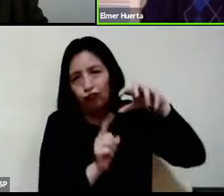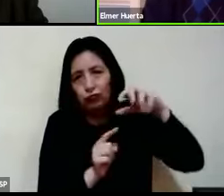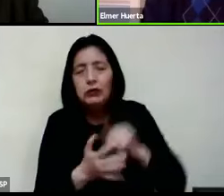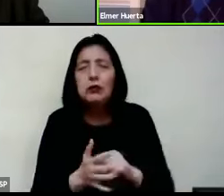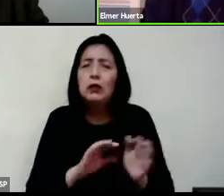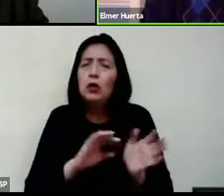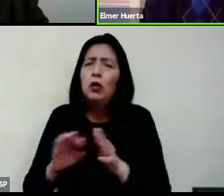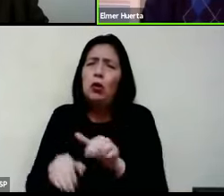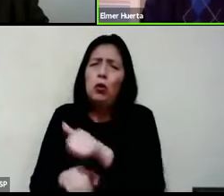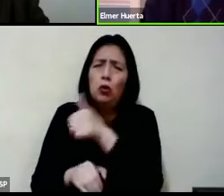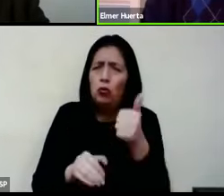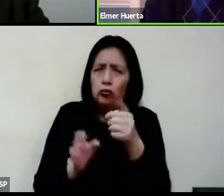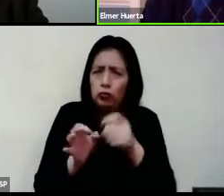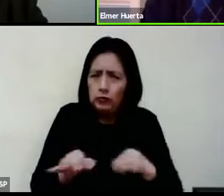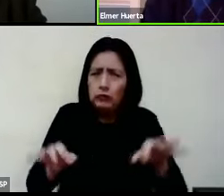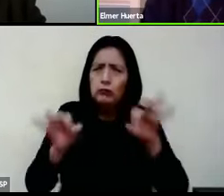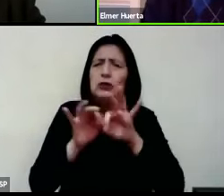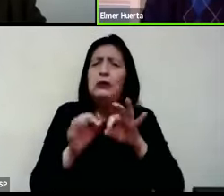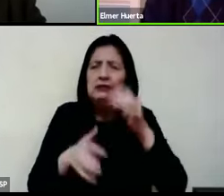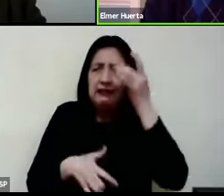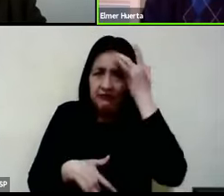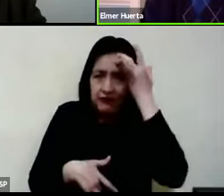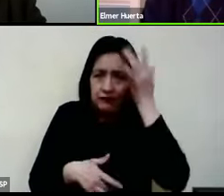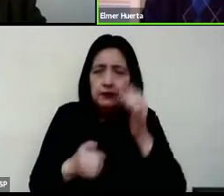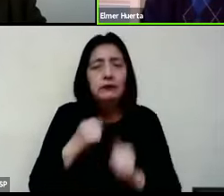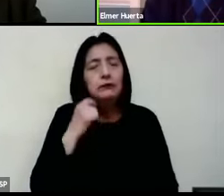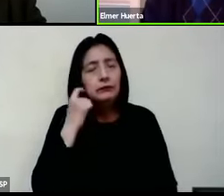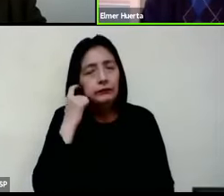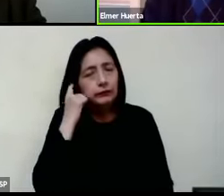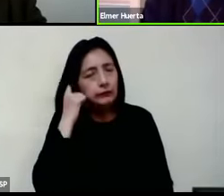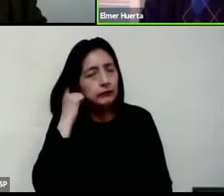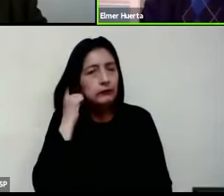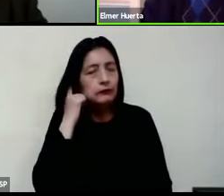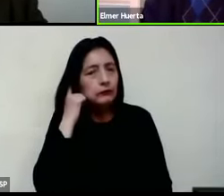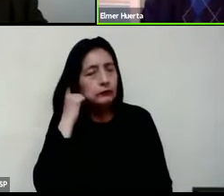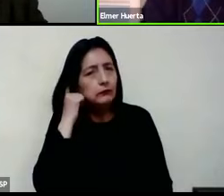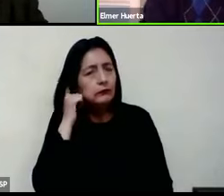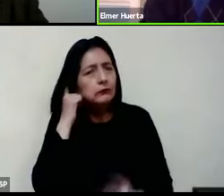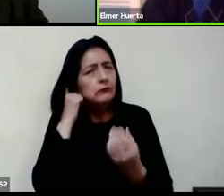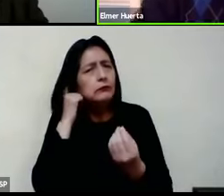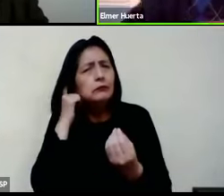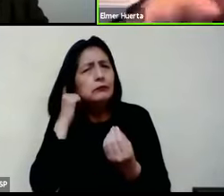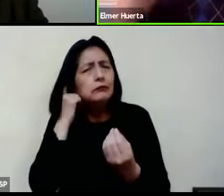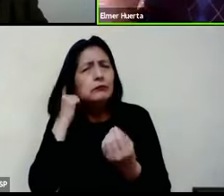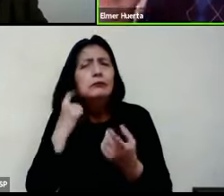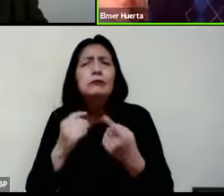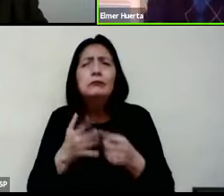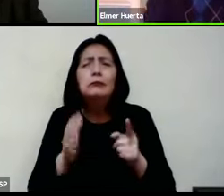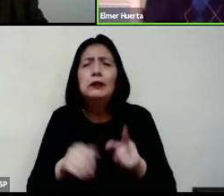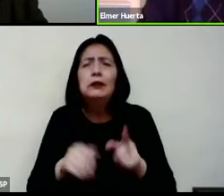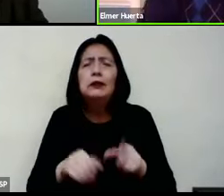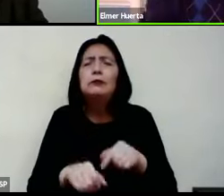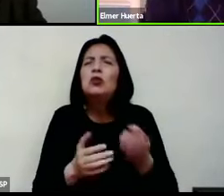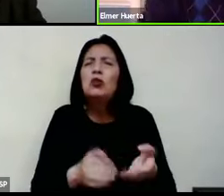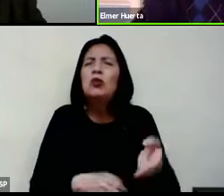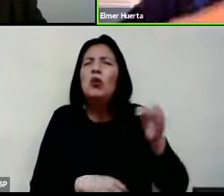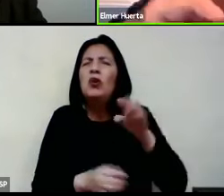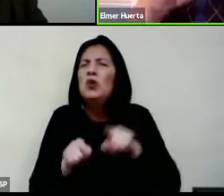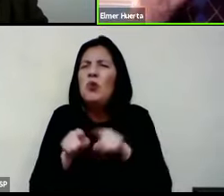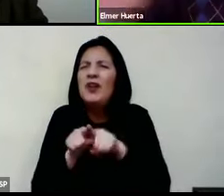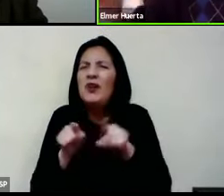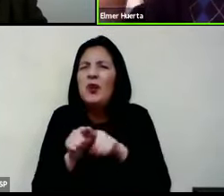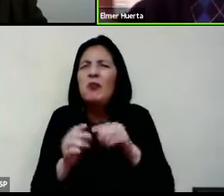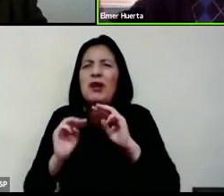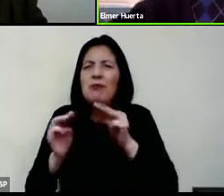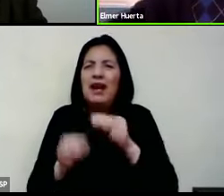Otra cosa importante acerca de esta enfermedad es que va por olas, es como las olas del mar, que